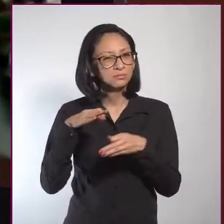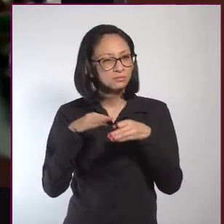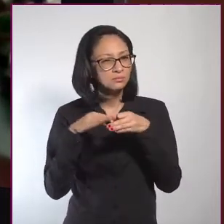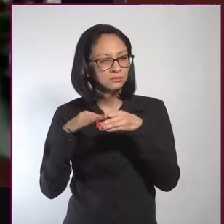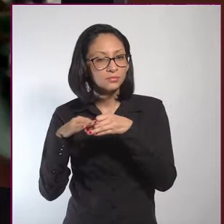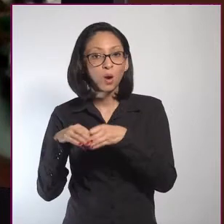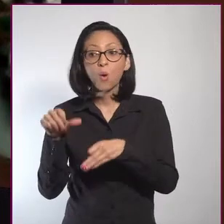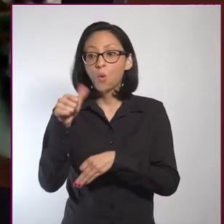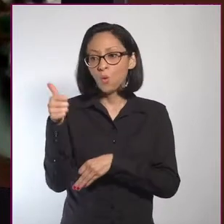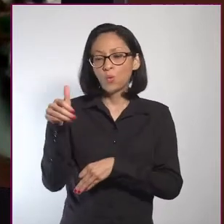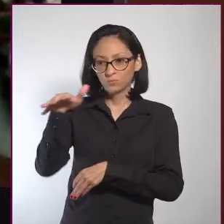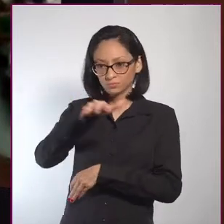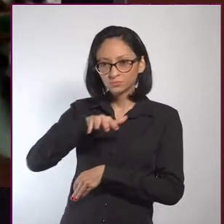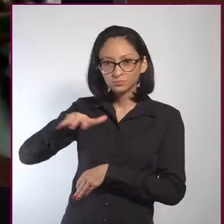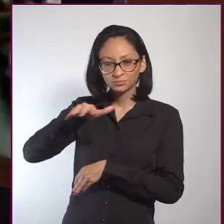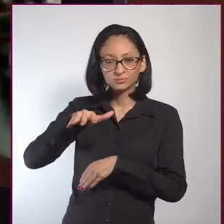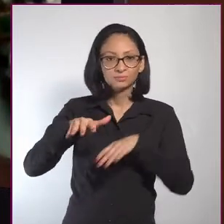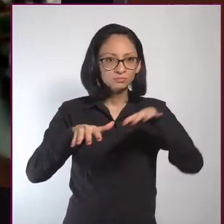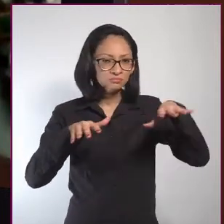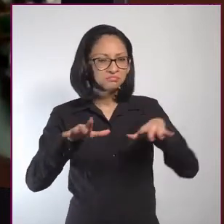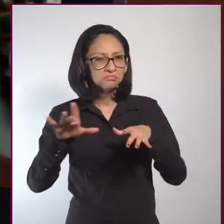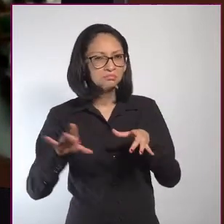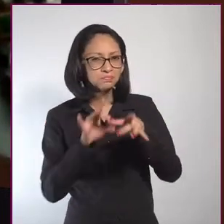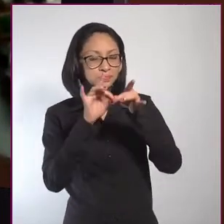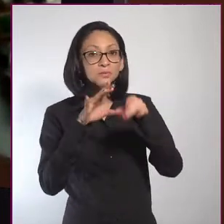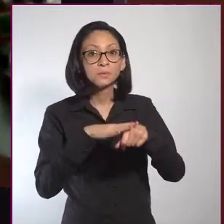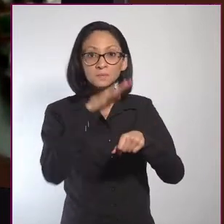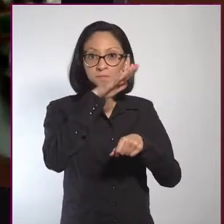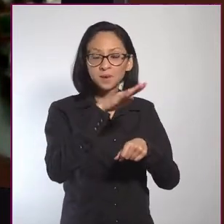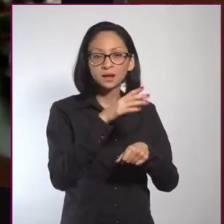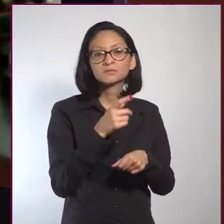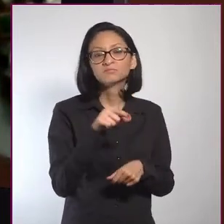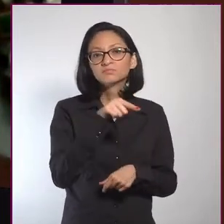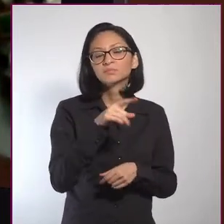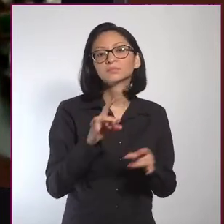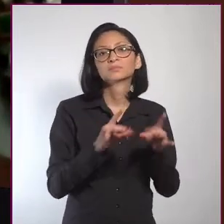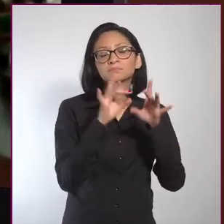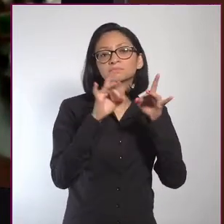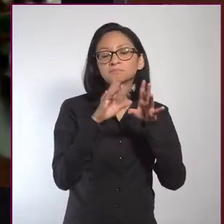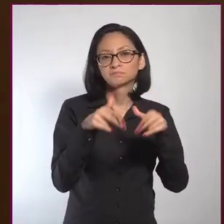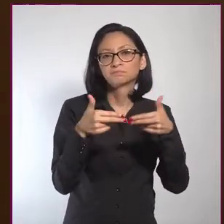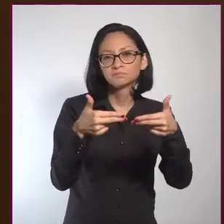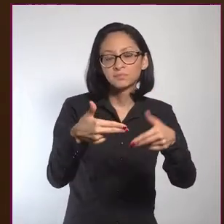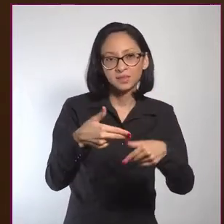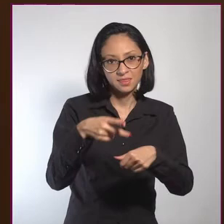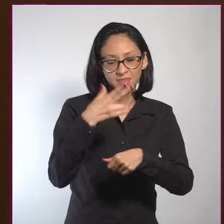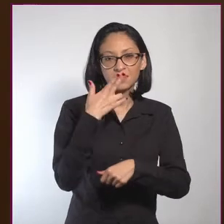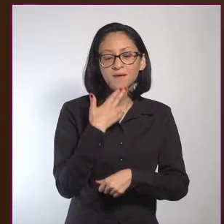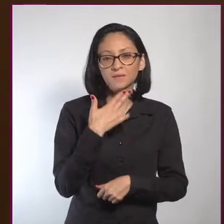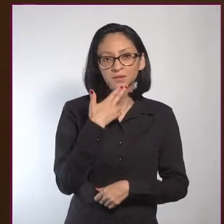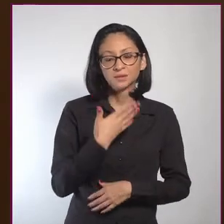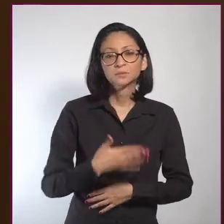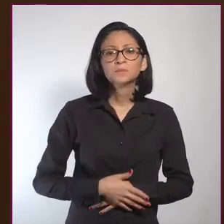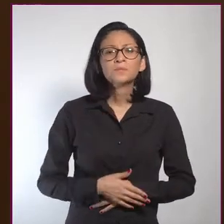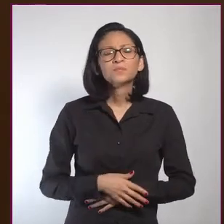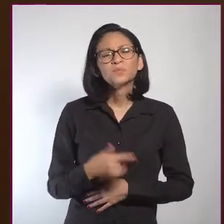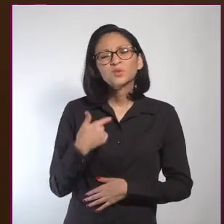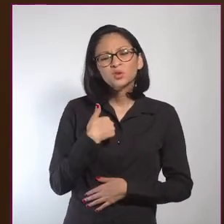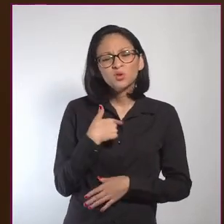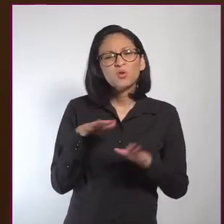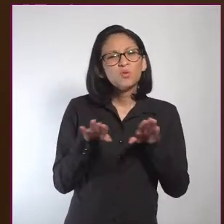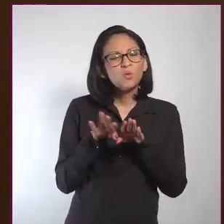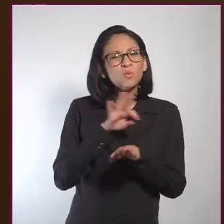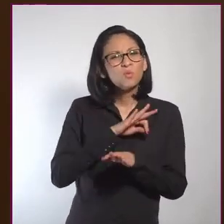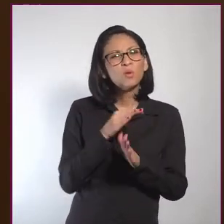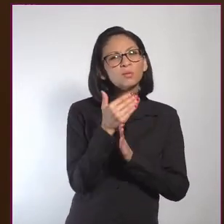que en otros grupos étnicos que confieren mayor susceptibilidad al desarrollo de diabetes. Doctor, ¿cómo puedo reducir el riesgo